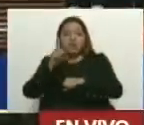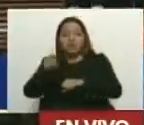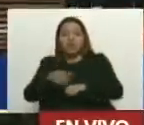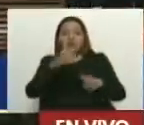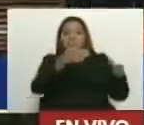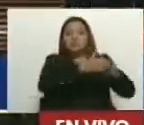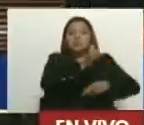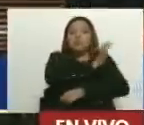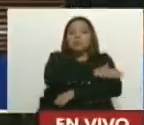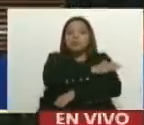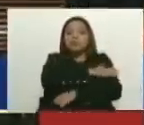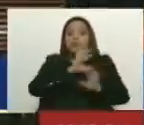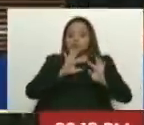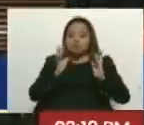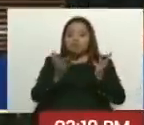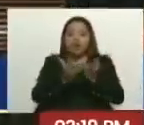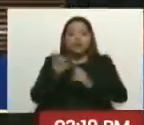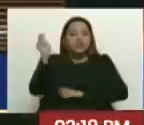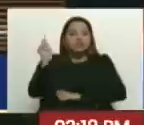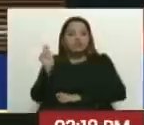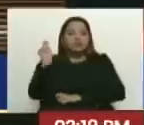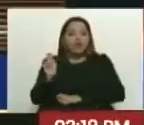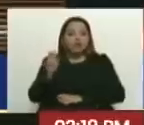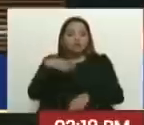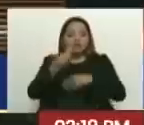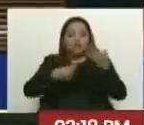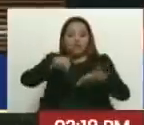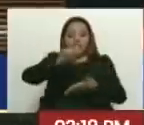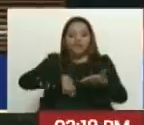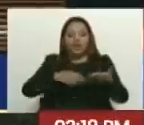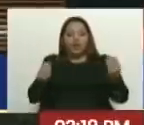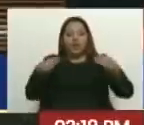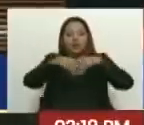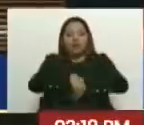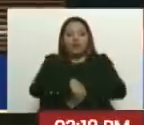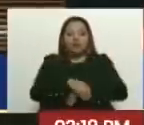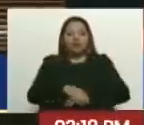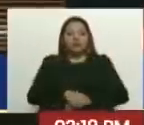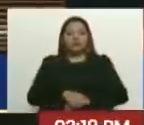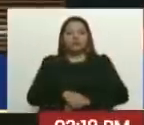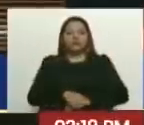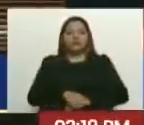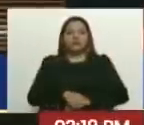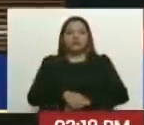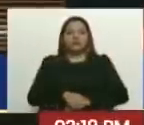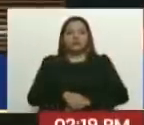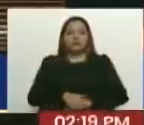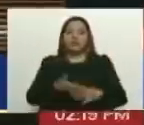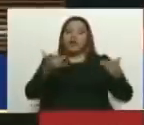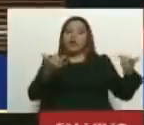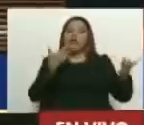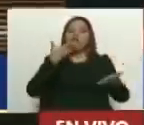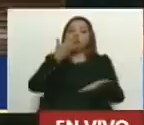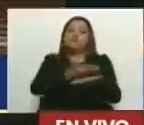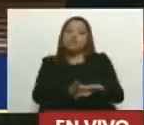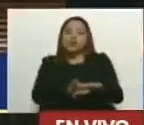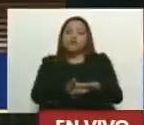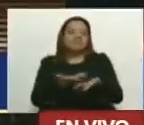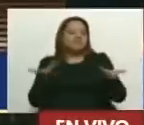también de la oposición, este acuerdo, que es un mandato para que en este momento el Ministerio